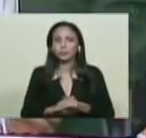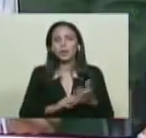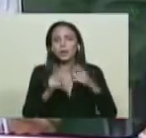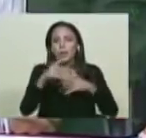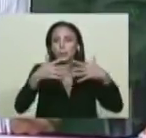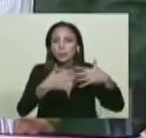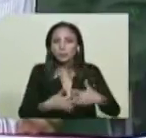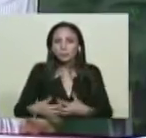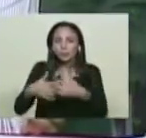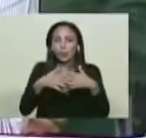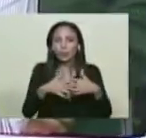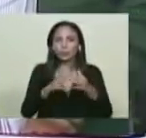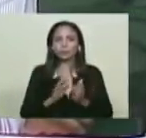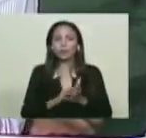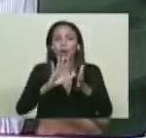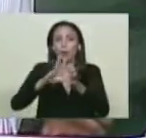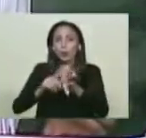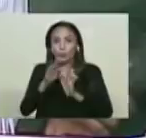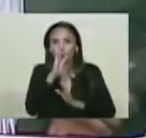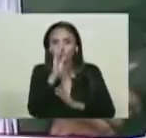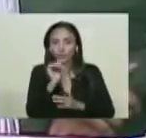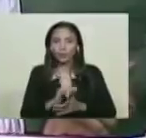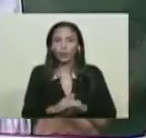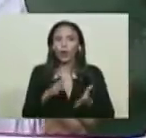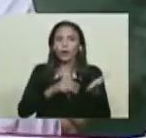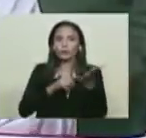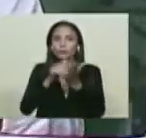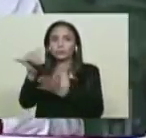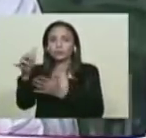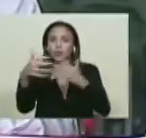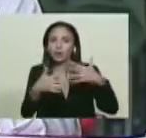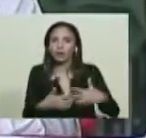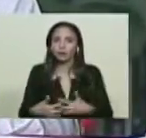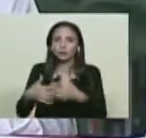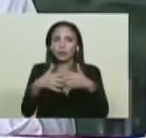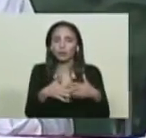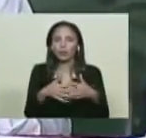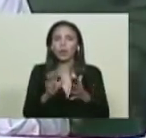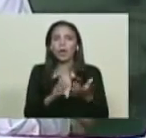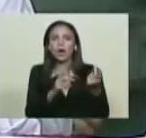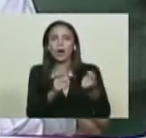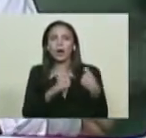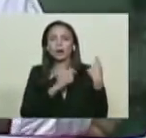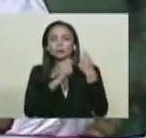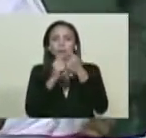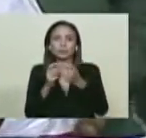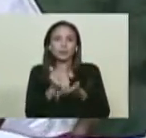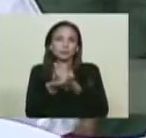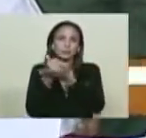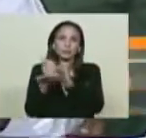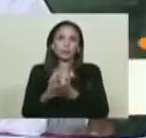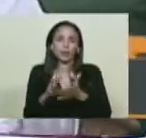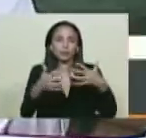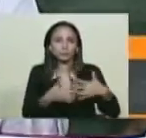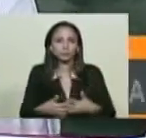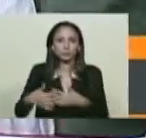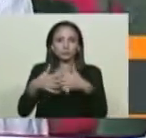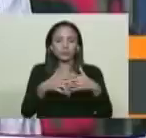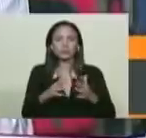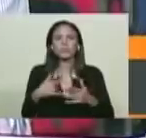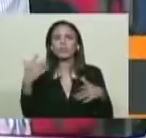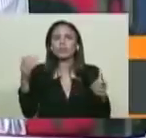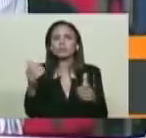de corrupción o roban un banco, se van a Estados Unidos y reciben el estatus de refugiado político. ¿Qué fue lo que se